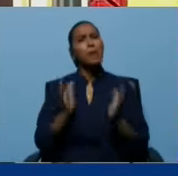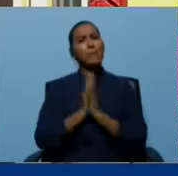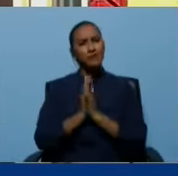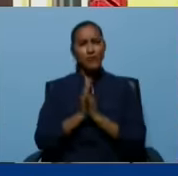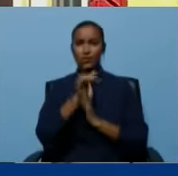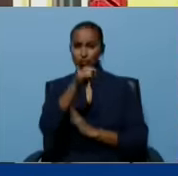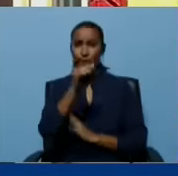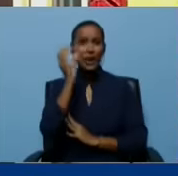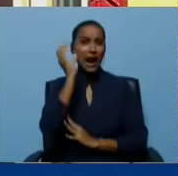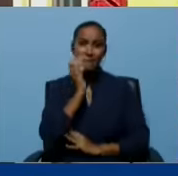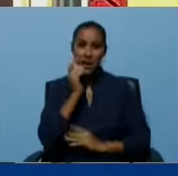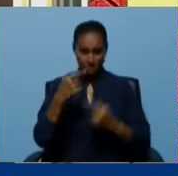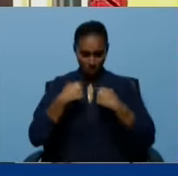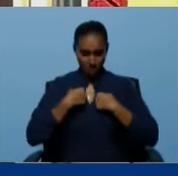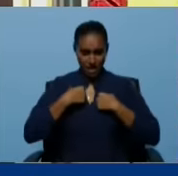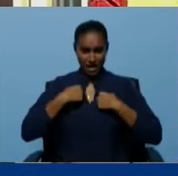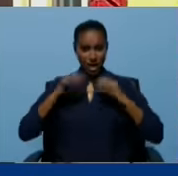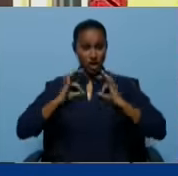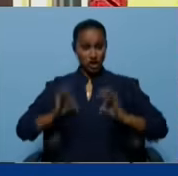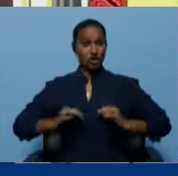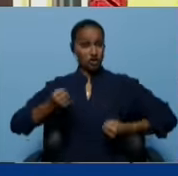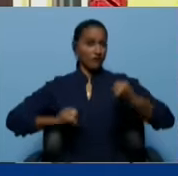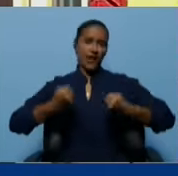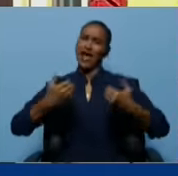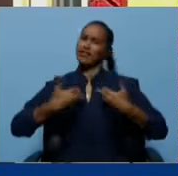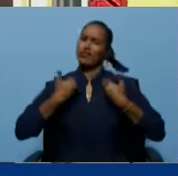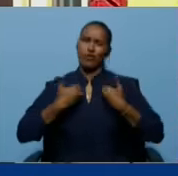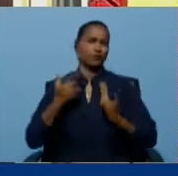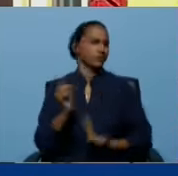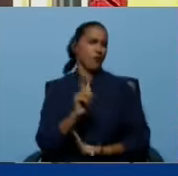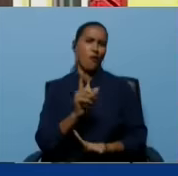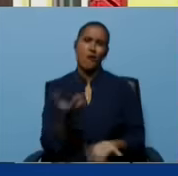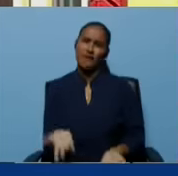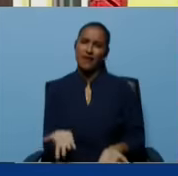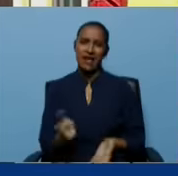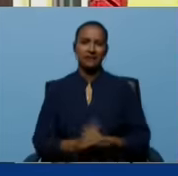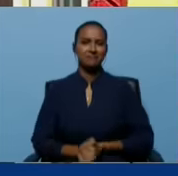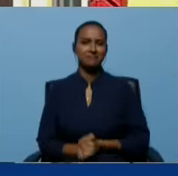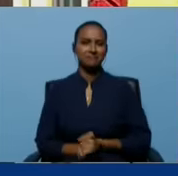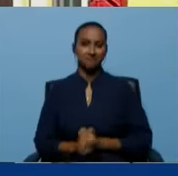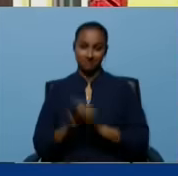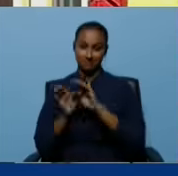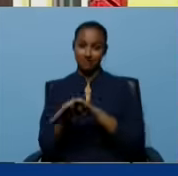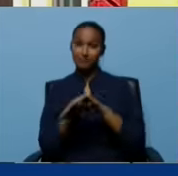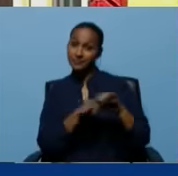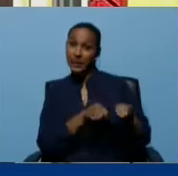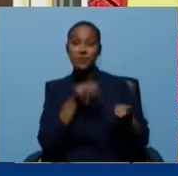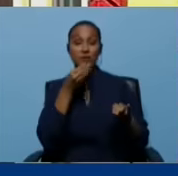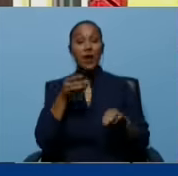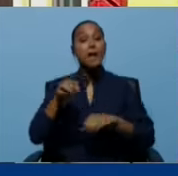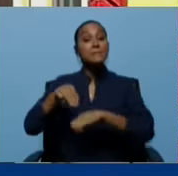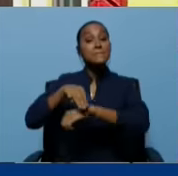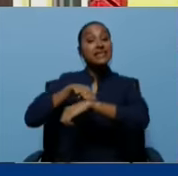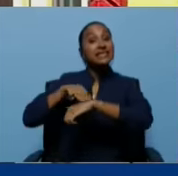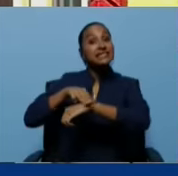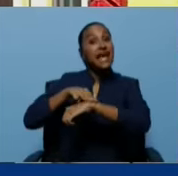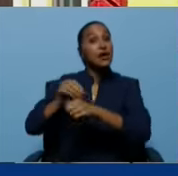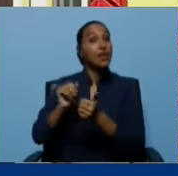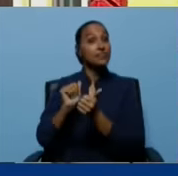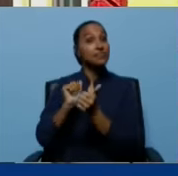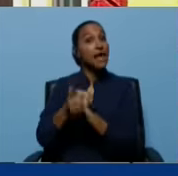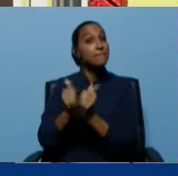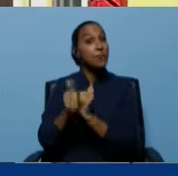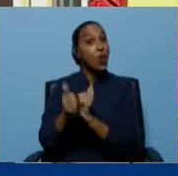este chofer, Capriles. Bueno, igualmente en el Ministerio para el Deporte estoy